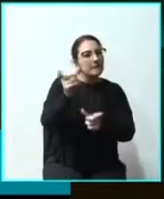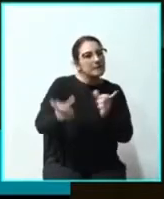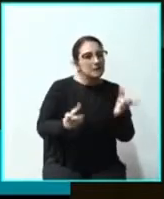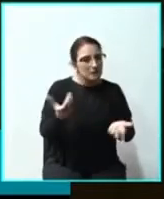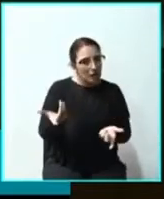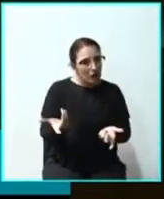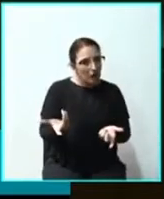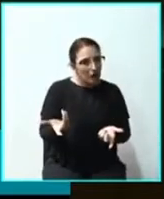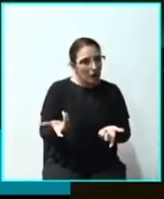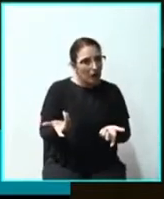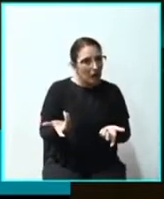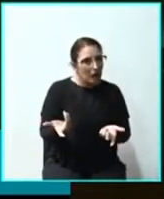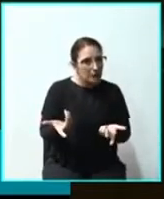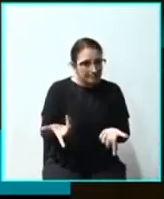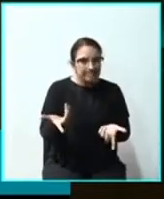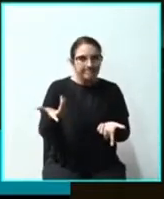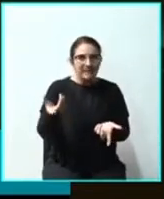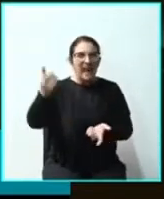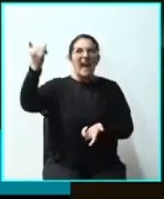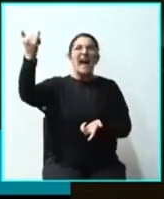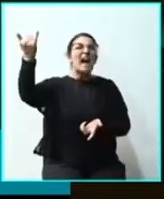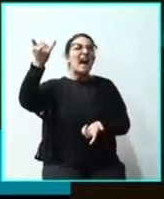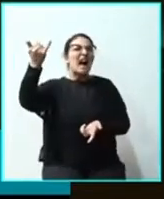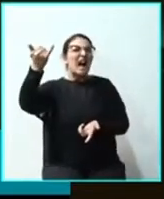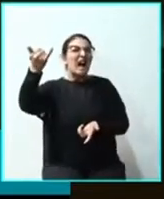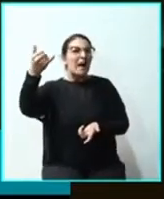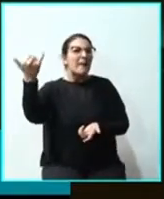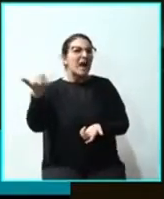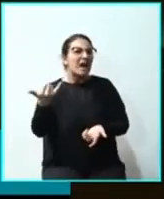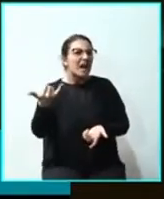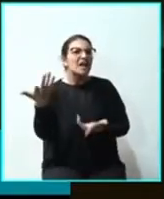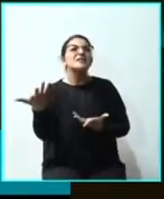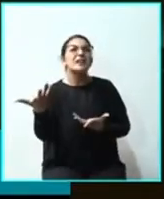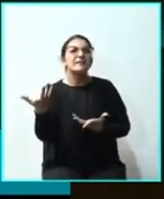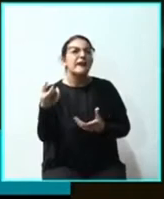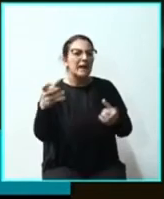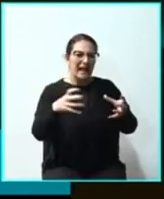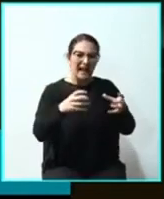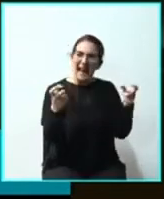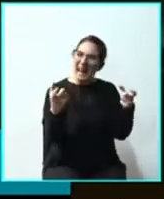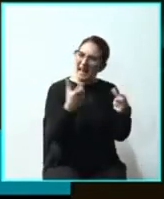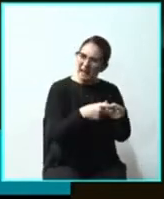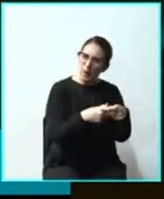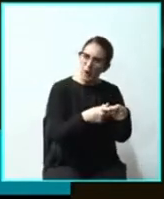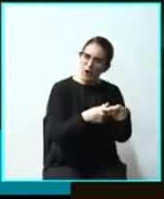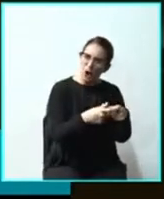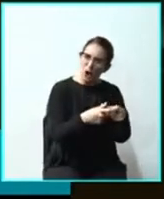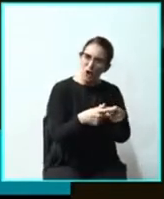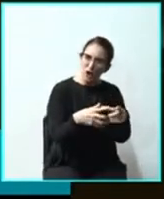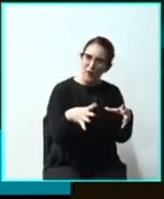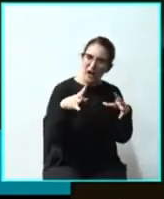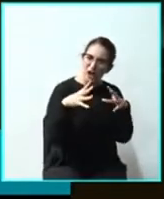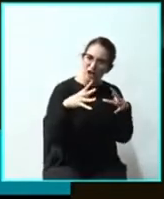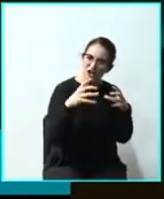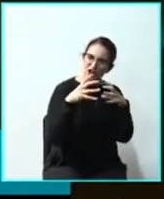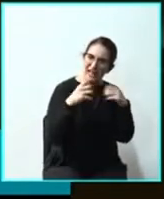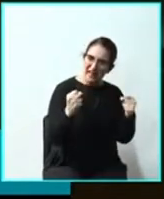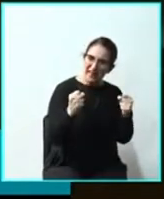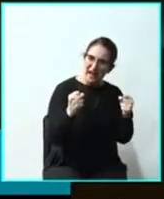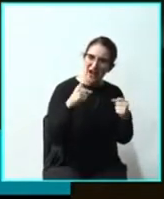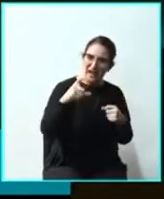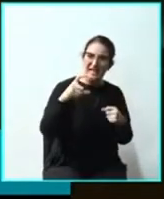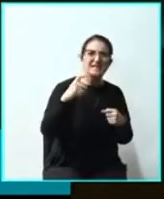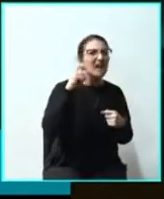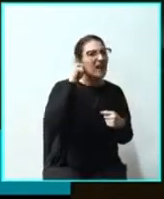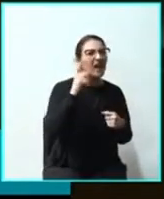hubiese querido una cámara para saber qué se discutió con la burocracia sindical, con los secretarios de la CGT a fines de